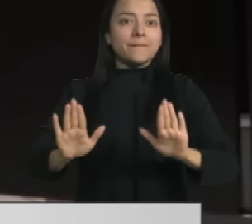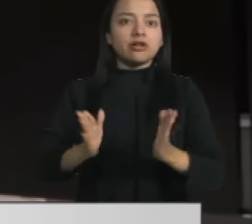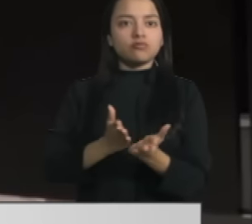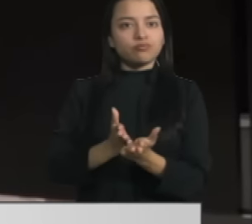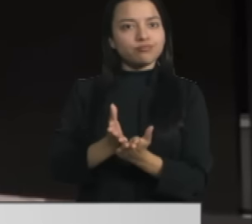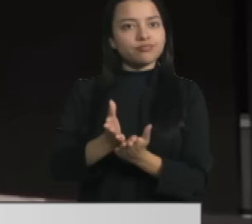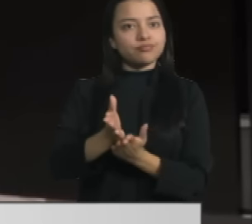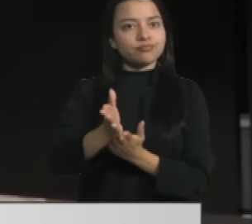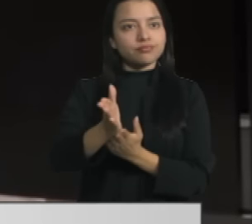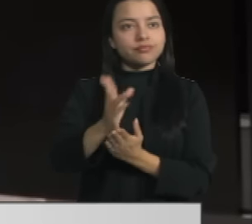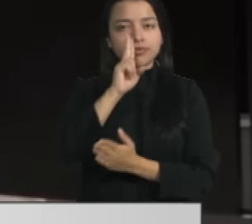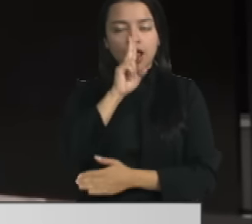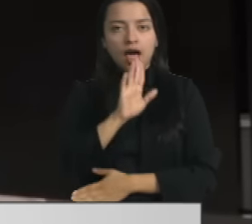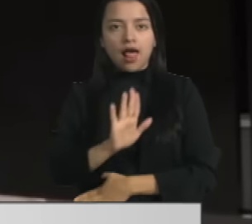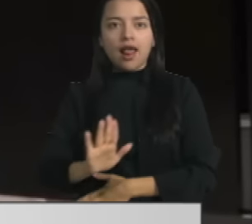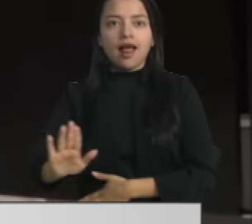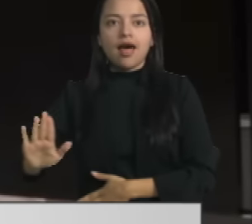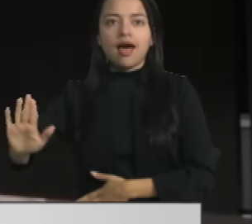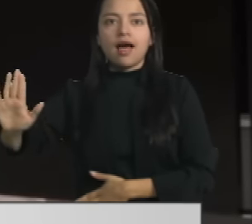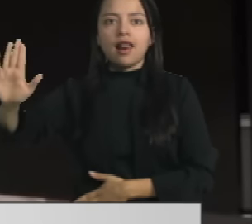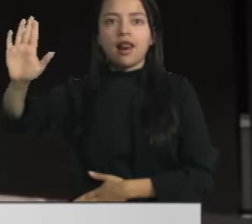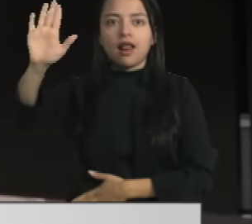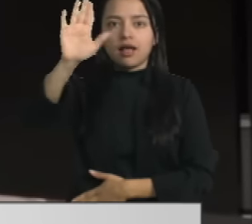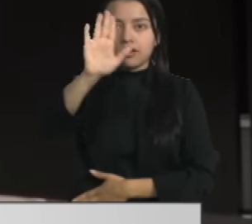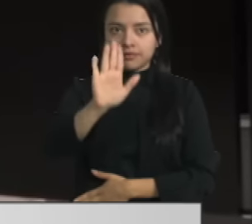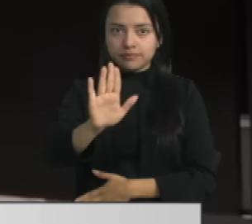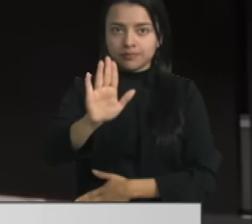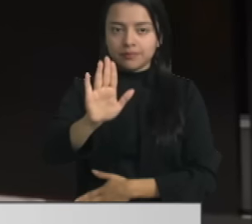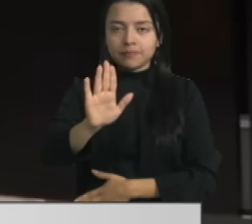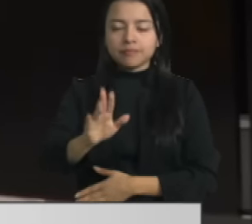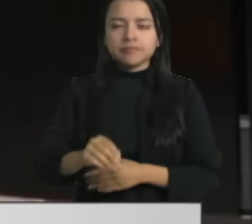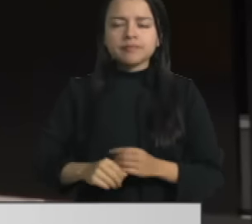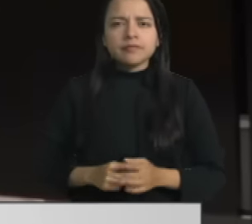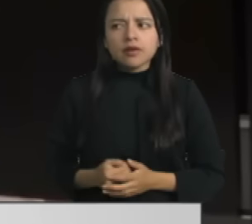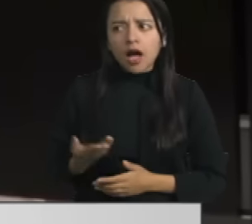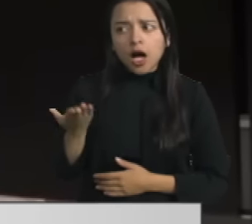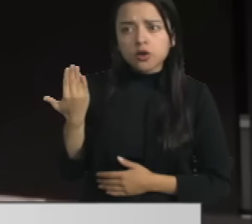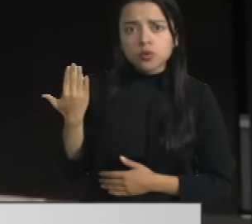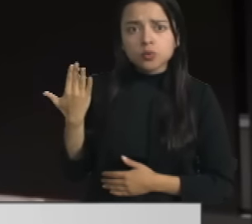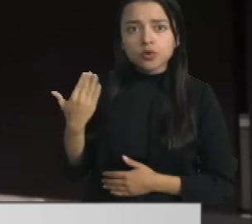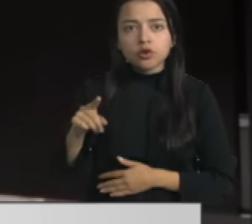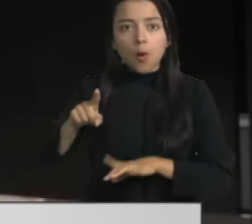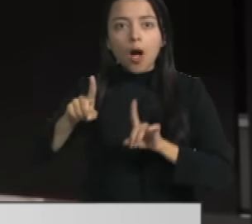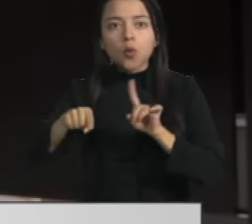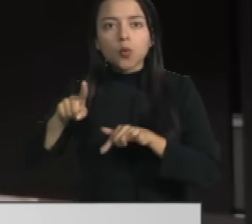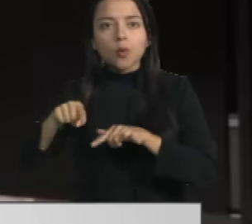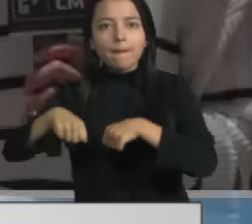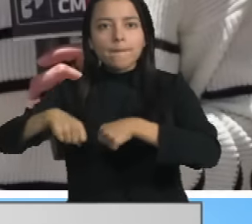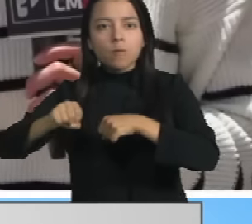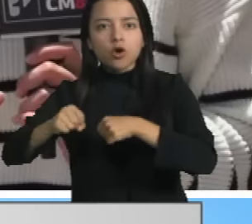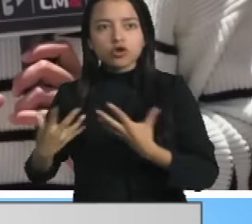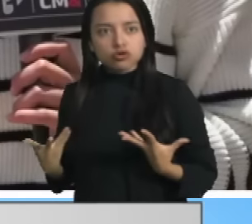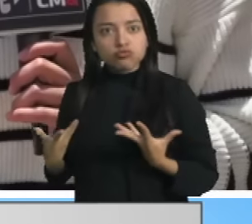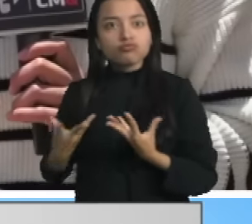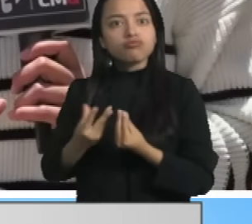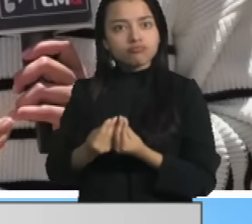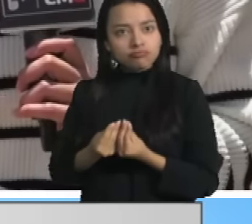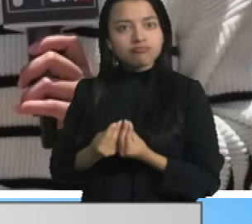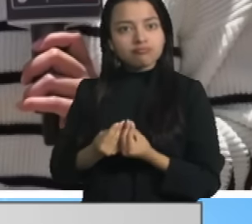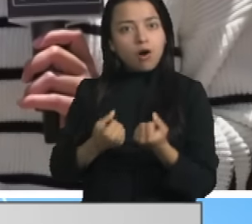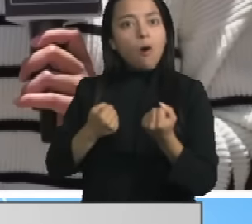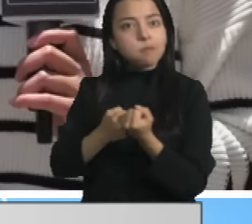se mantiene en todas las regiones del país. Hace muy pocos minutos, motociclistas de aquí de la ciudad de Bogotá se unieron a este